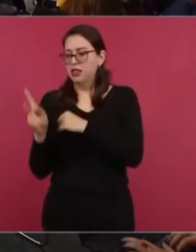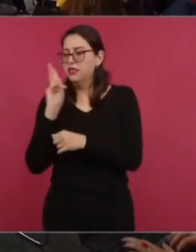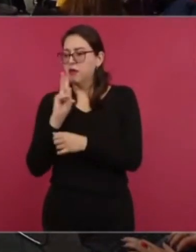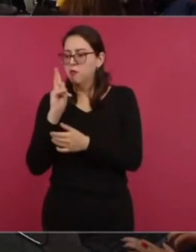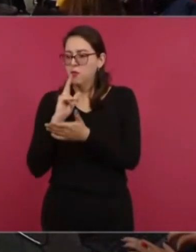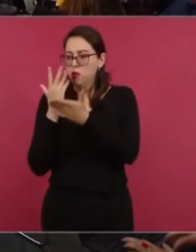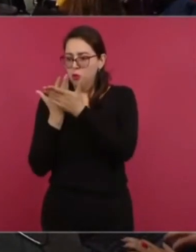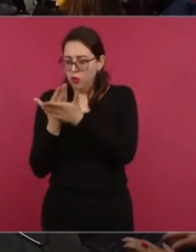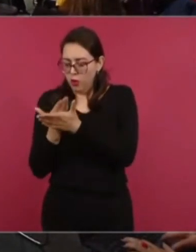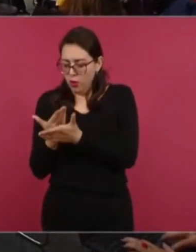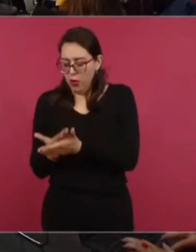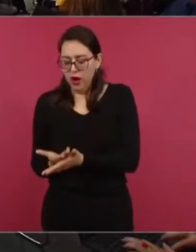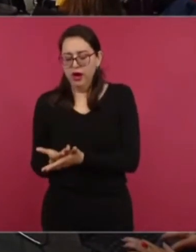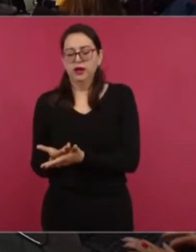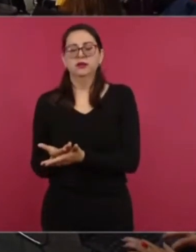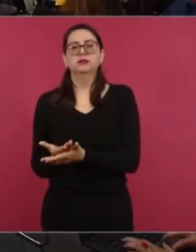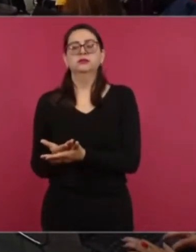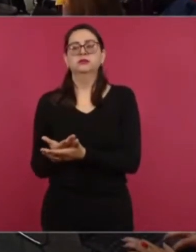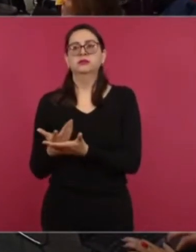o